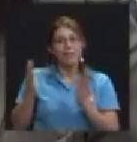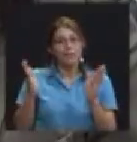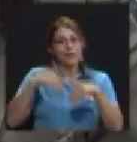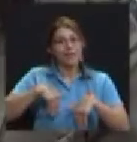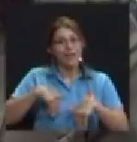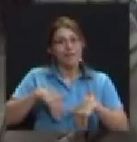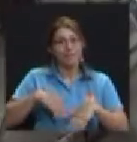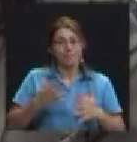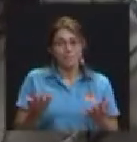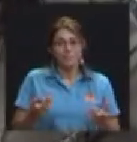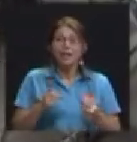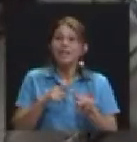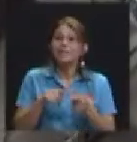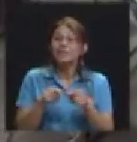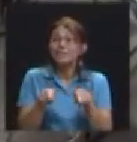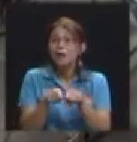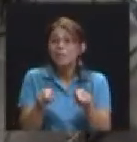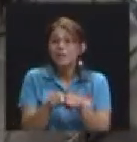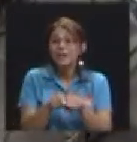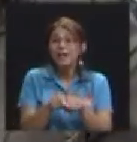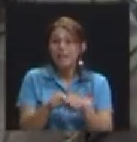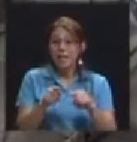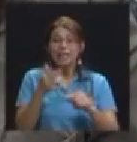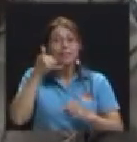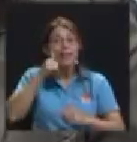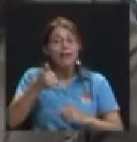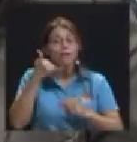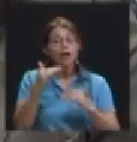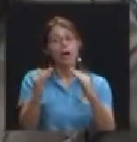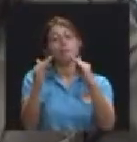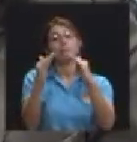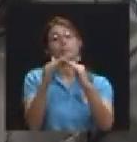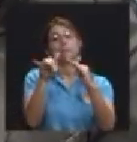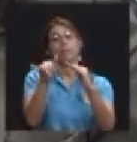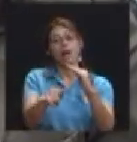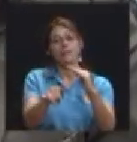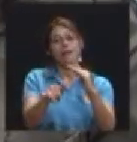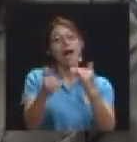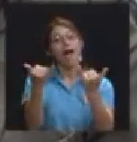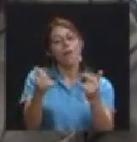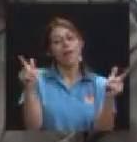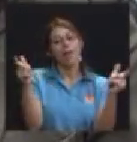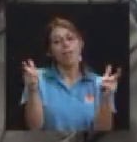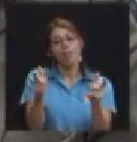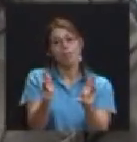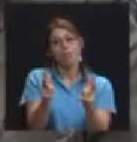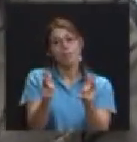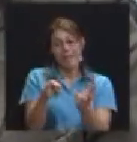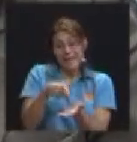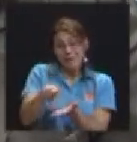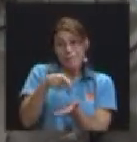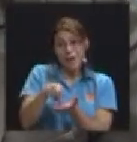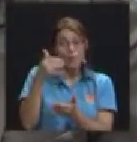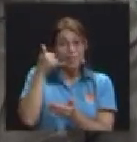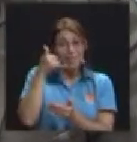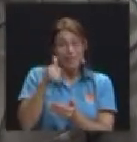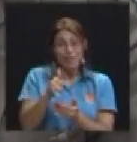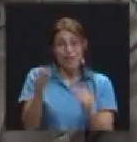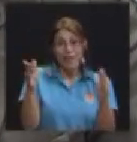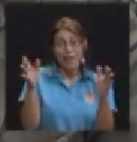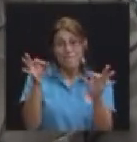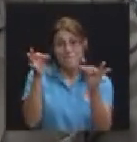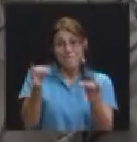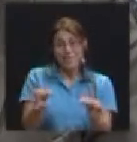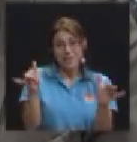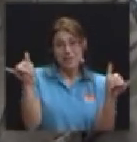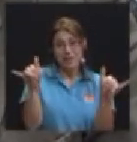va en decrecimiento. Lo que significa el gasto en pago de telefonía fija es cada vez menor, al igual que la